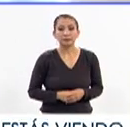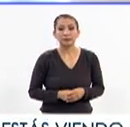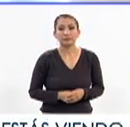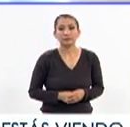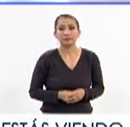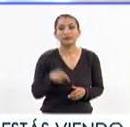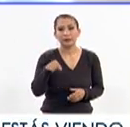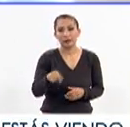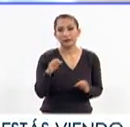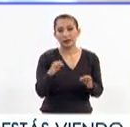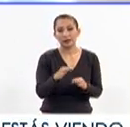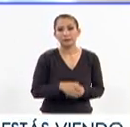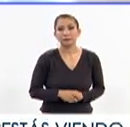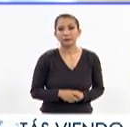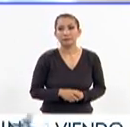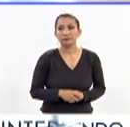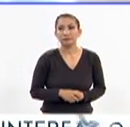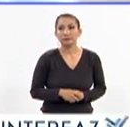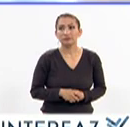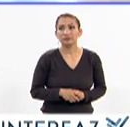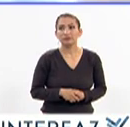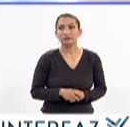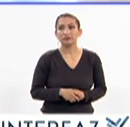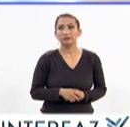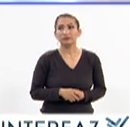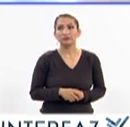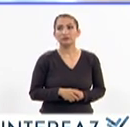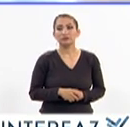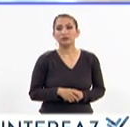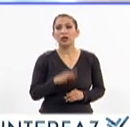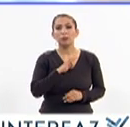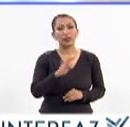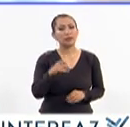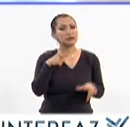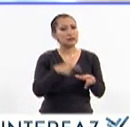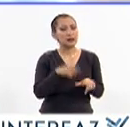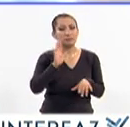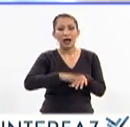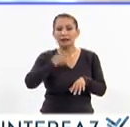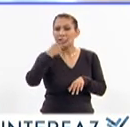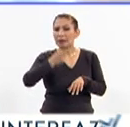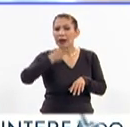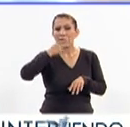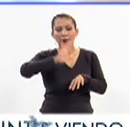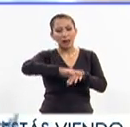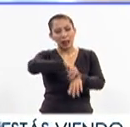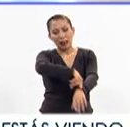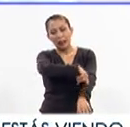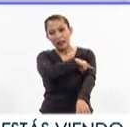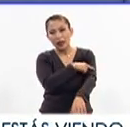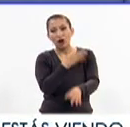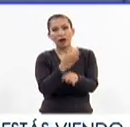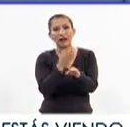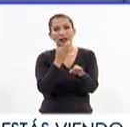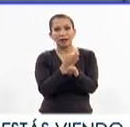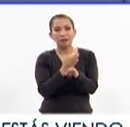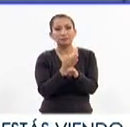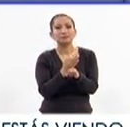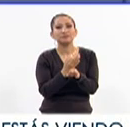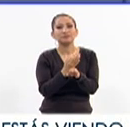esa agua está fría. Claro. Y pues podríamos seguir mencionando muchísimas, doctor. Por lo pronto, pues